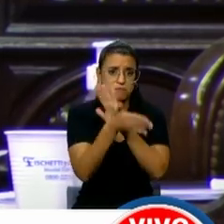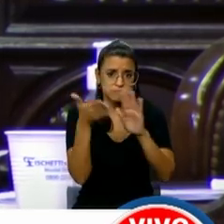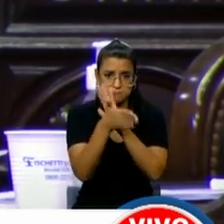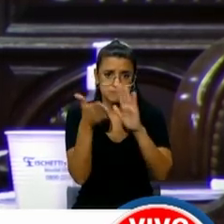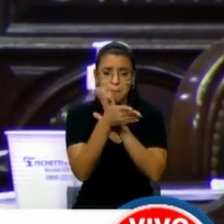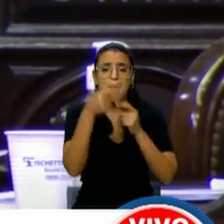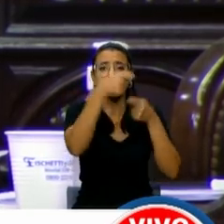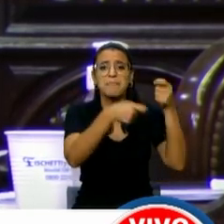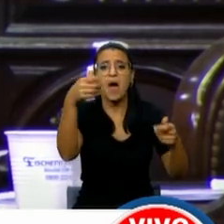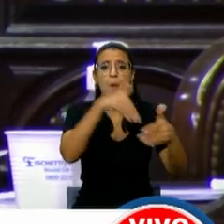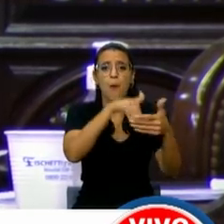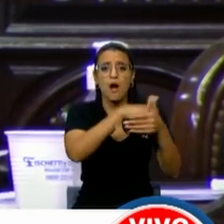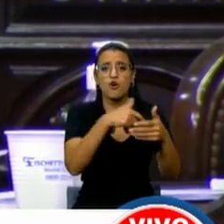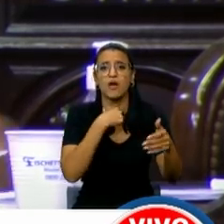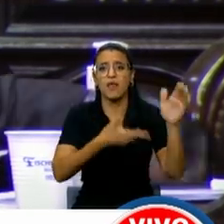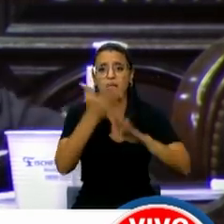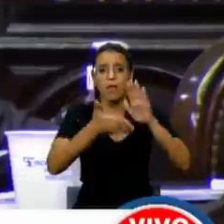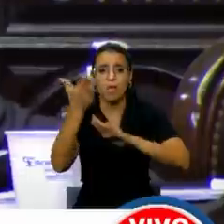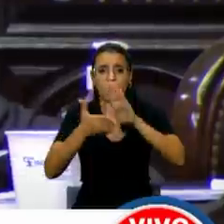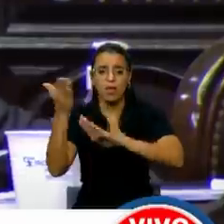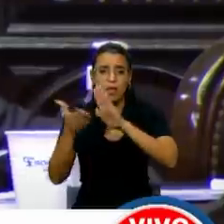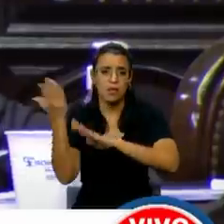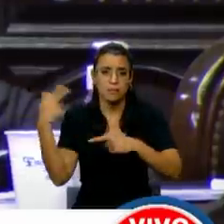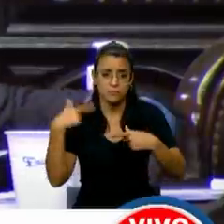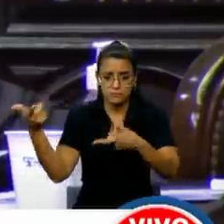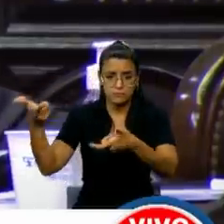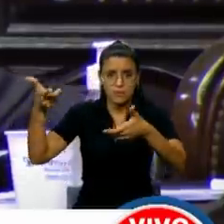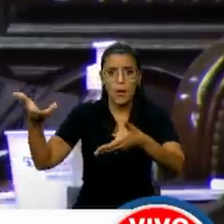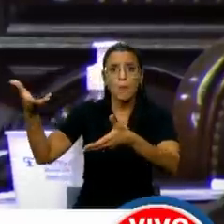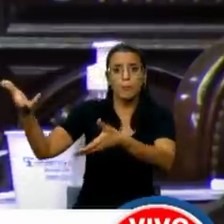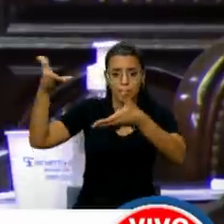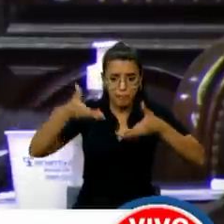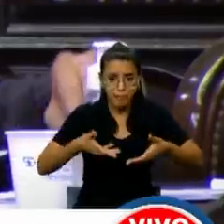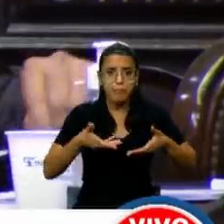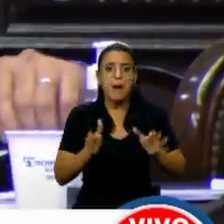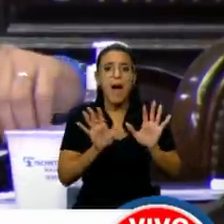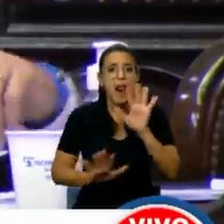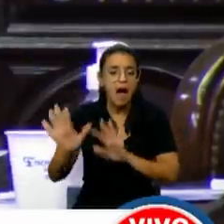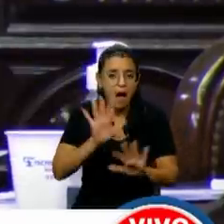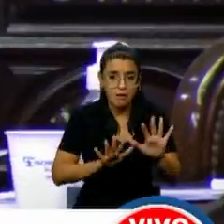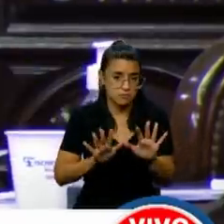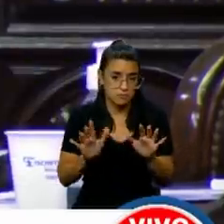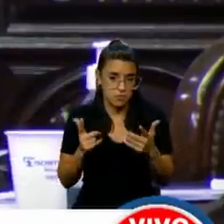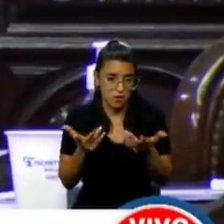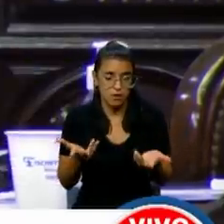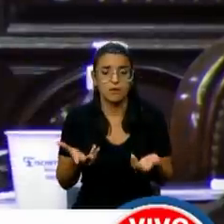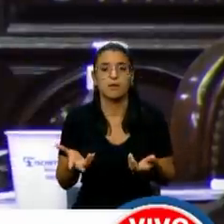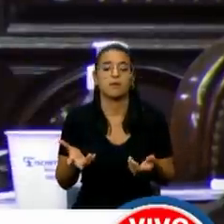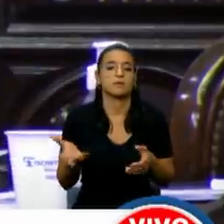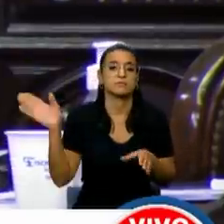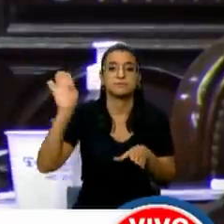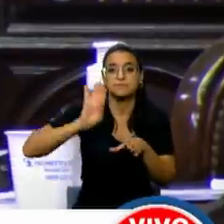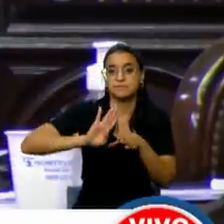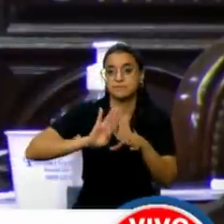para pagarle a los bancos que se querían ir es decir que no vino para generar las famosas condiciones de repago virtual default